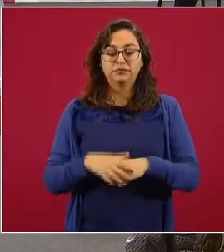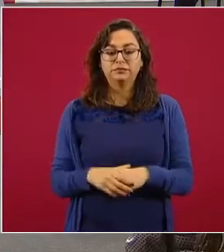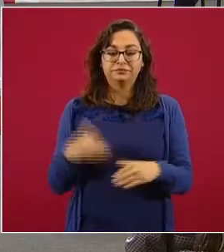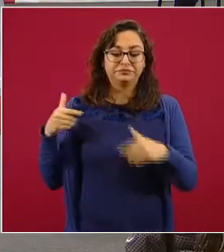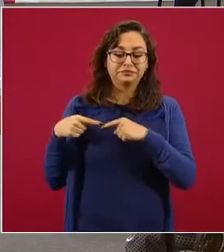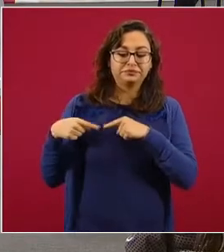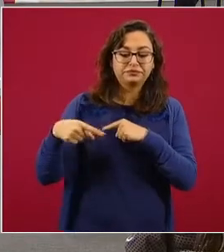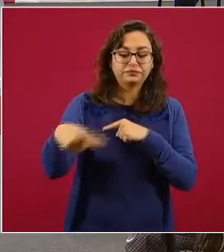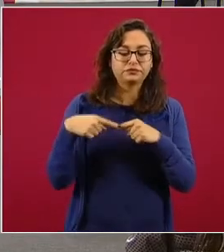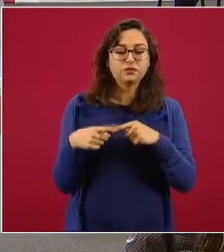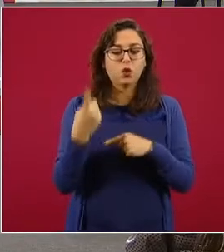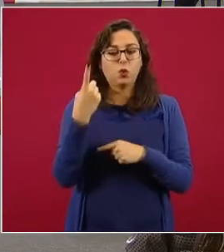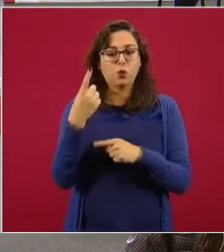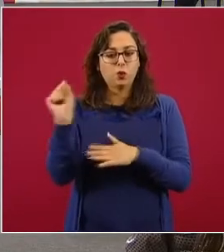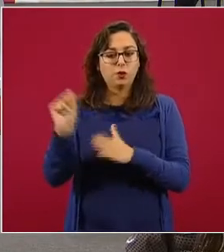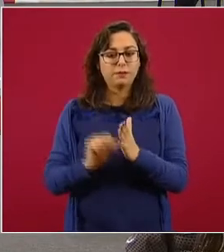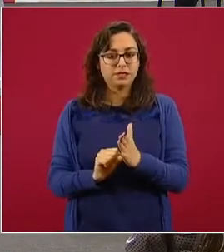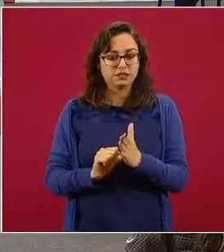mes.